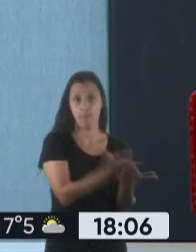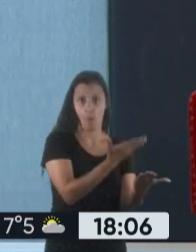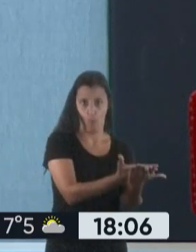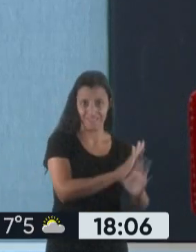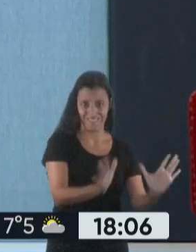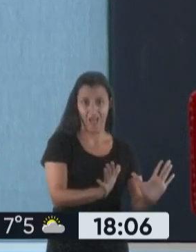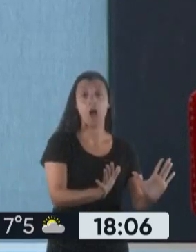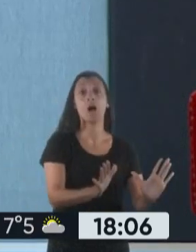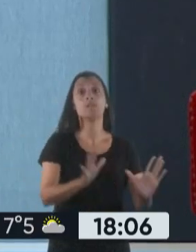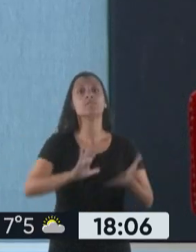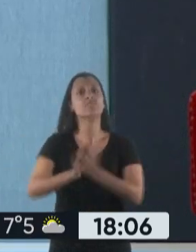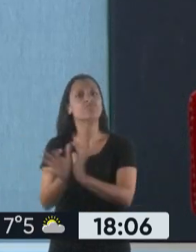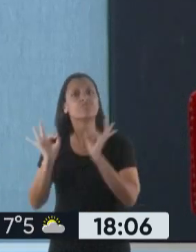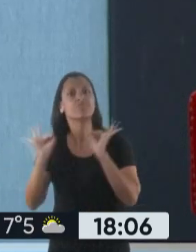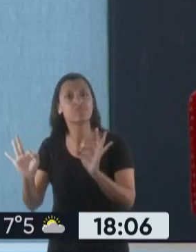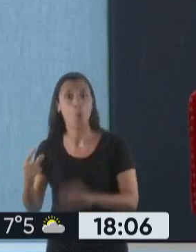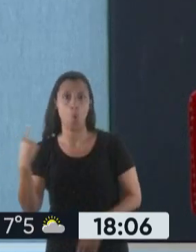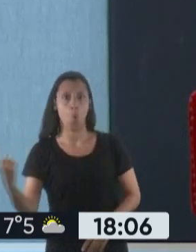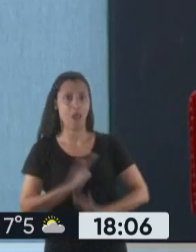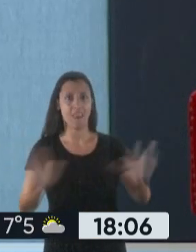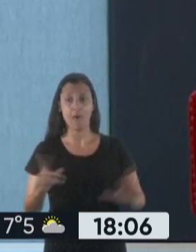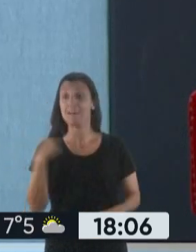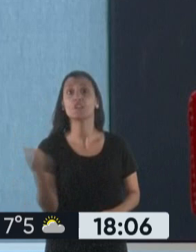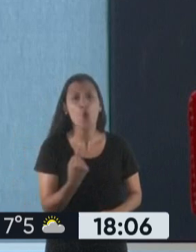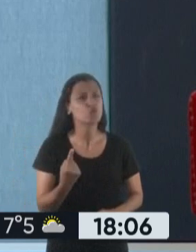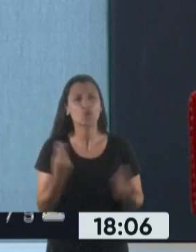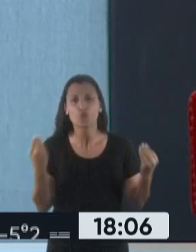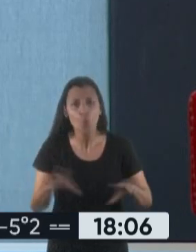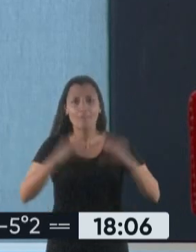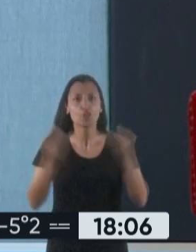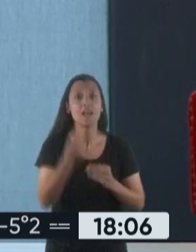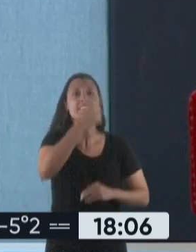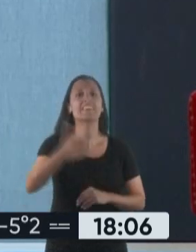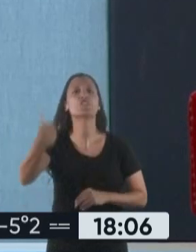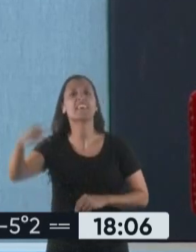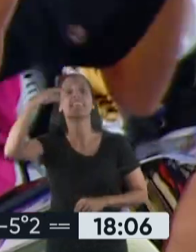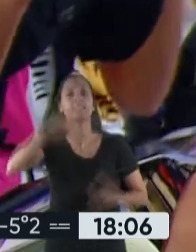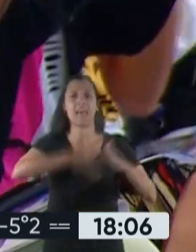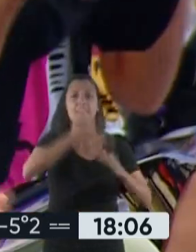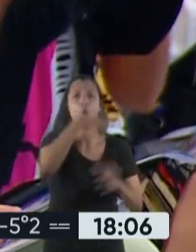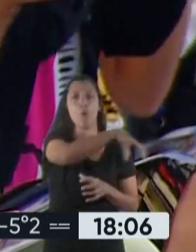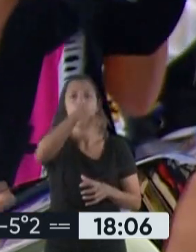hizo. Y nosotros estamos llevando adelante 167 obras.